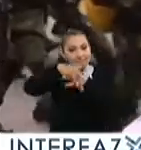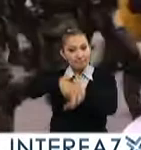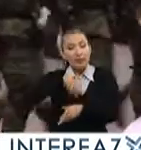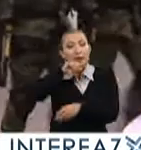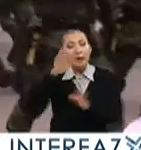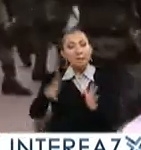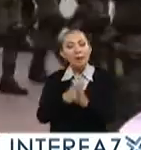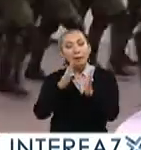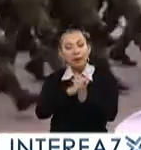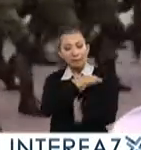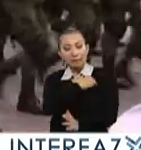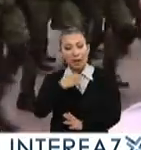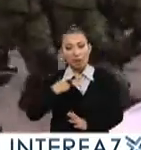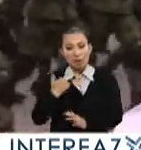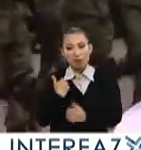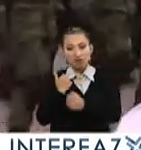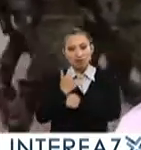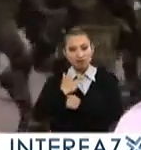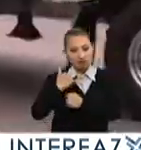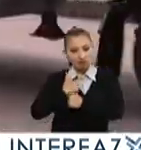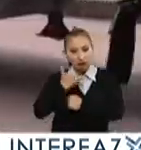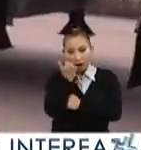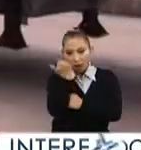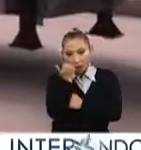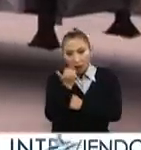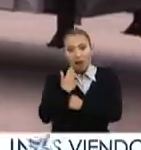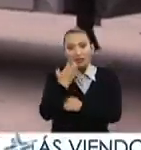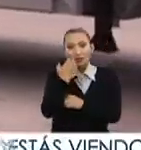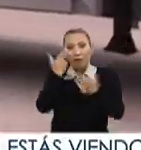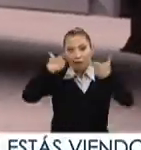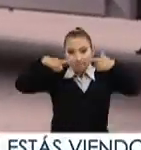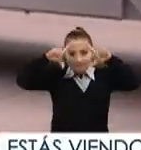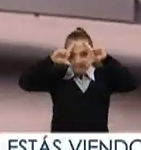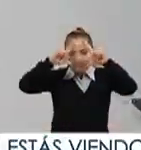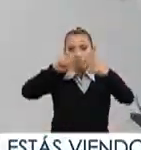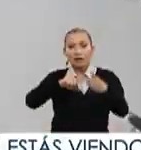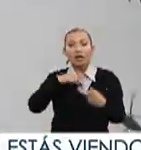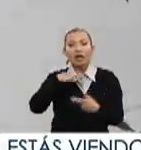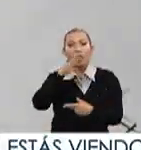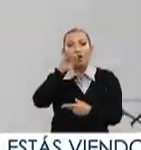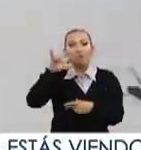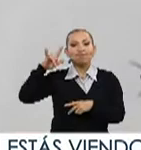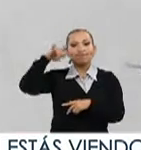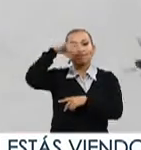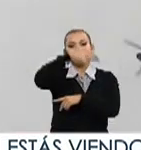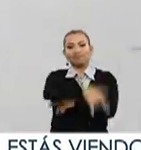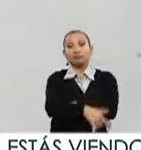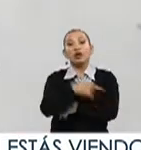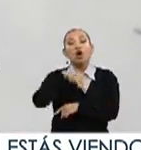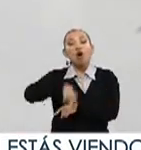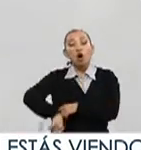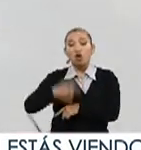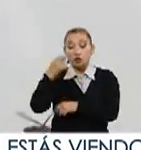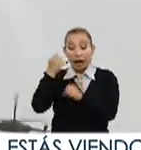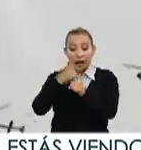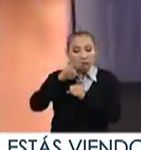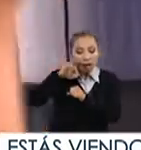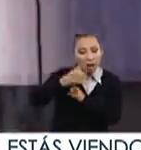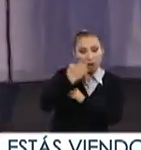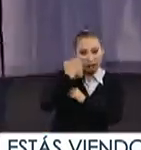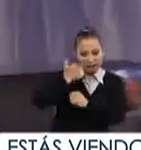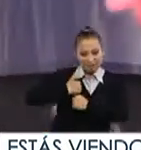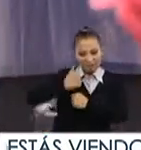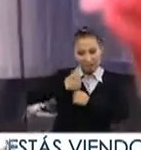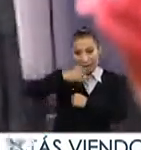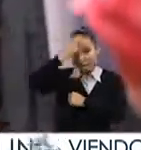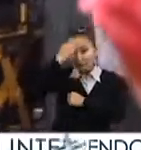Además, participaron elementos del heroico Colegio Militar, la heroica Escuela Naval Militar y el Colegio del Aire. Este año cabe destacar que la Escuela